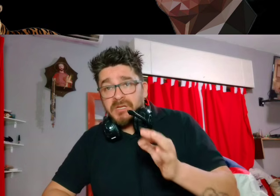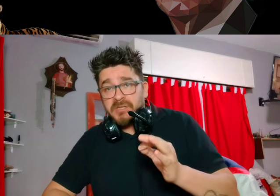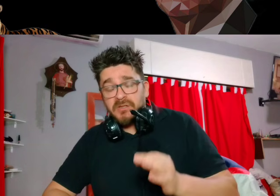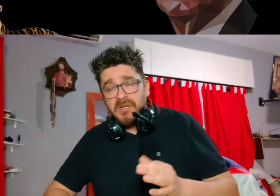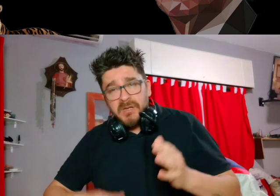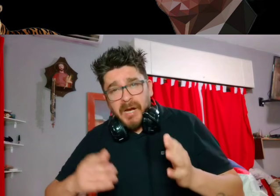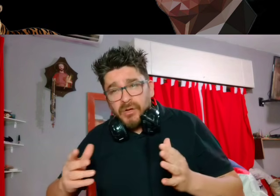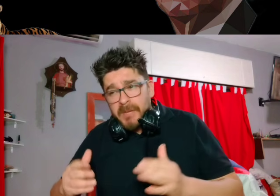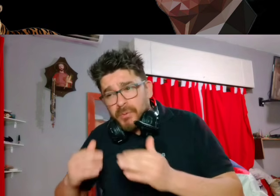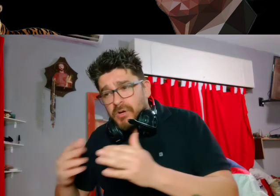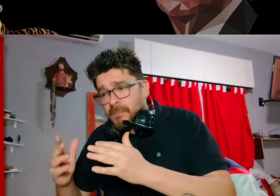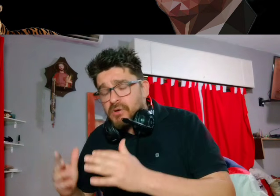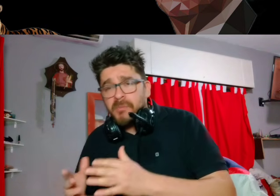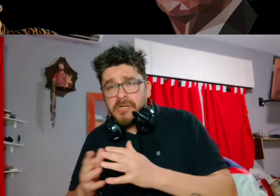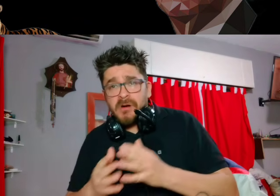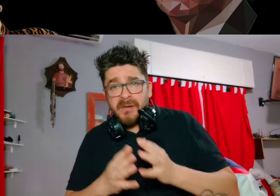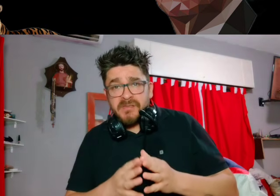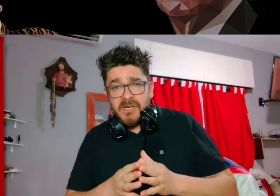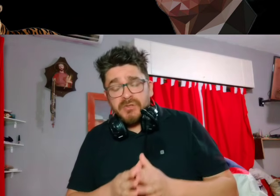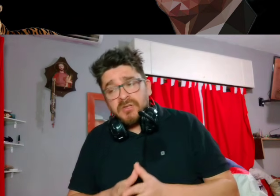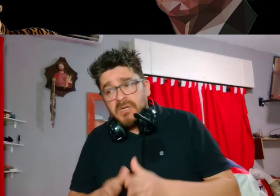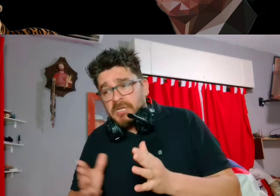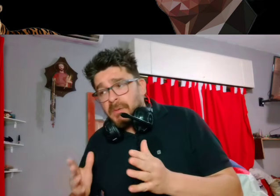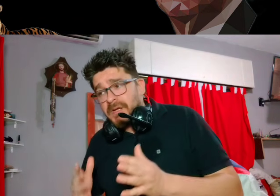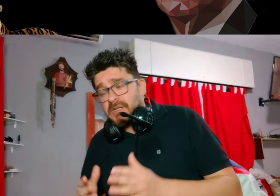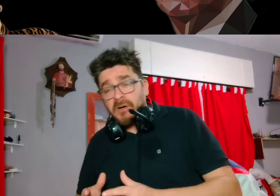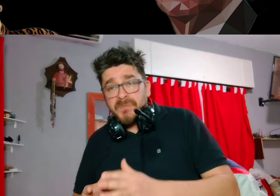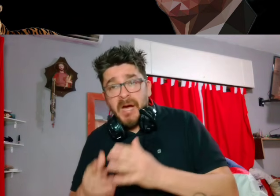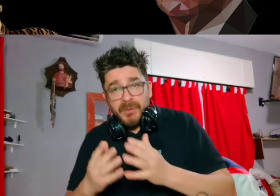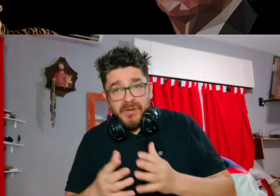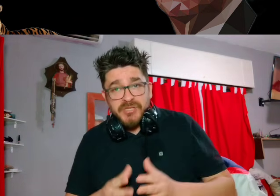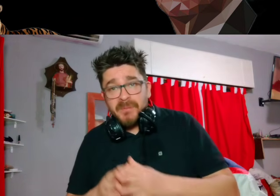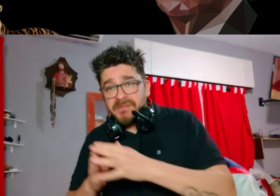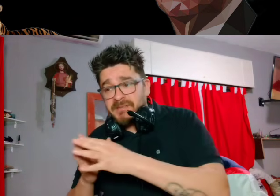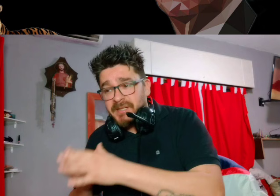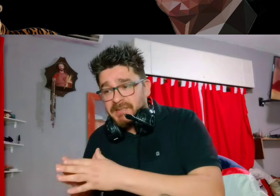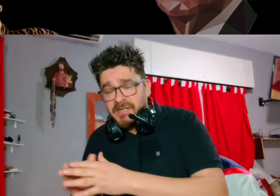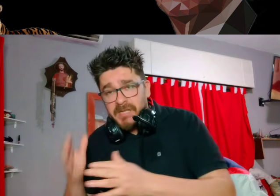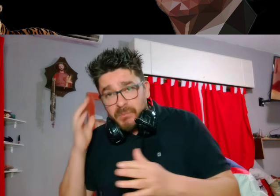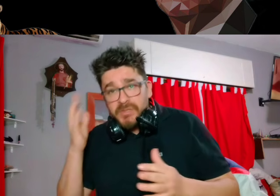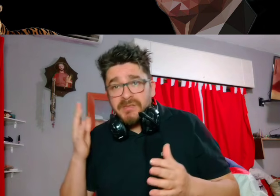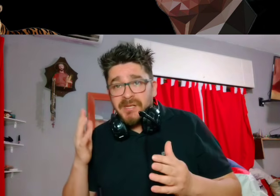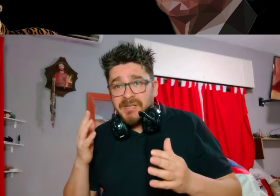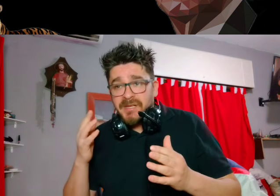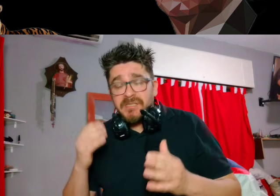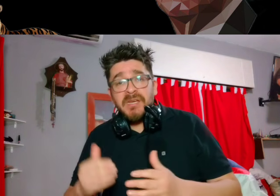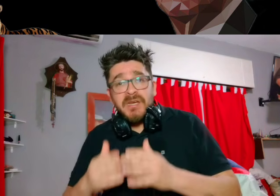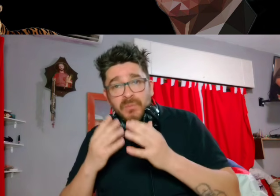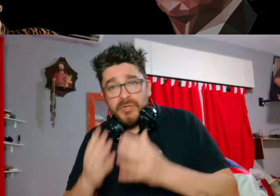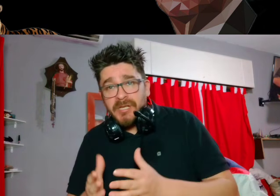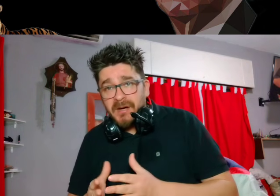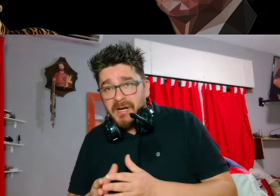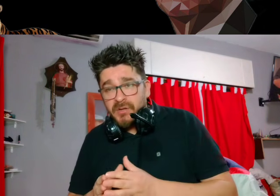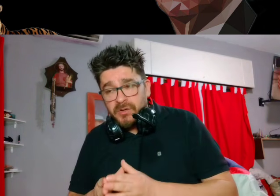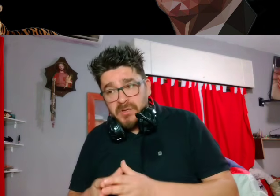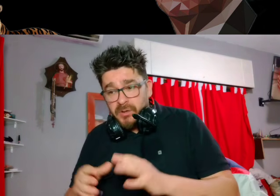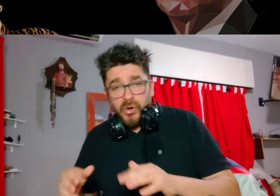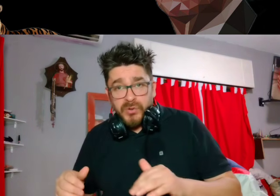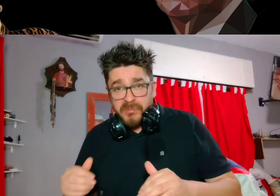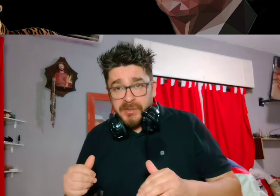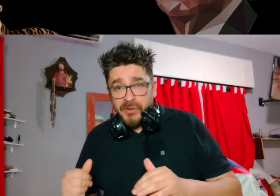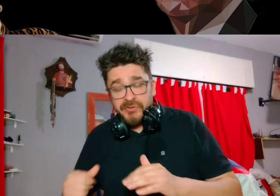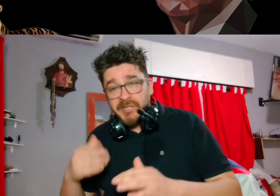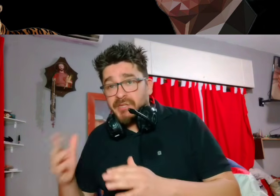fábrica de litio en México. Algo que poco a poco México va avanzando. Y como les digo, aprovechen el presidente que tienen, que es muy inteligente, muy